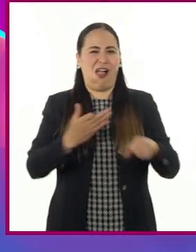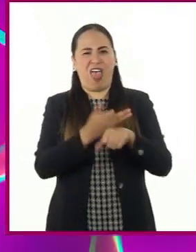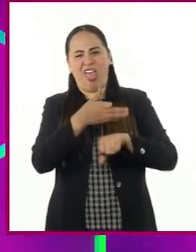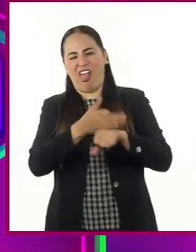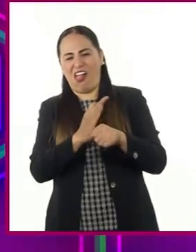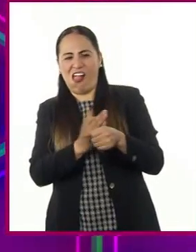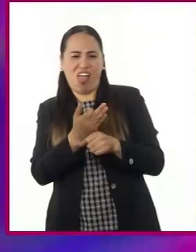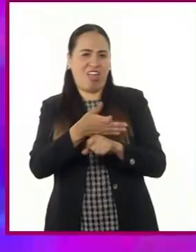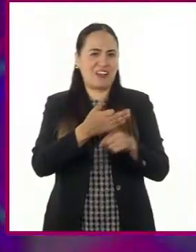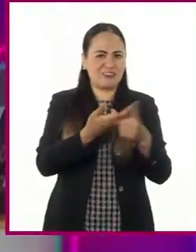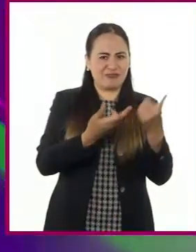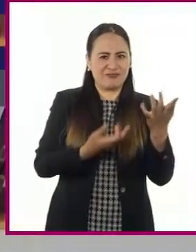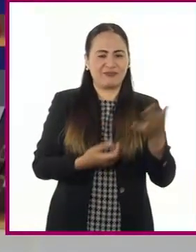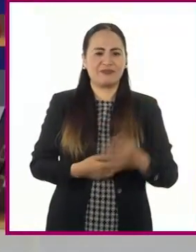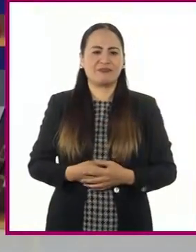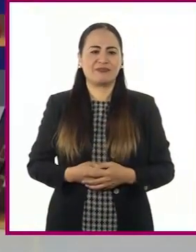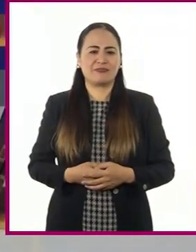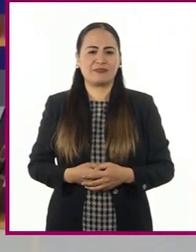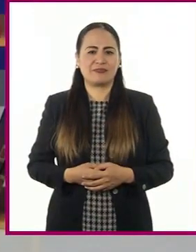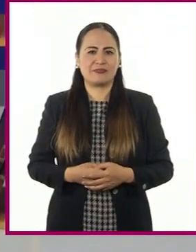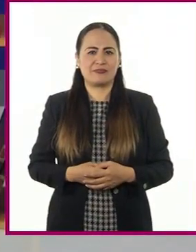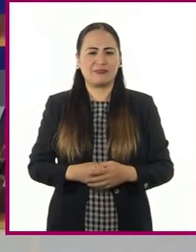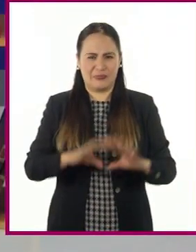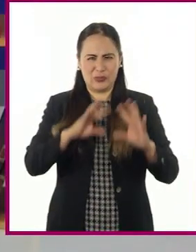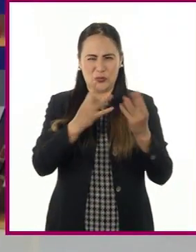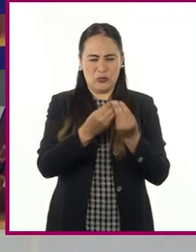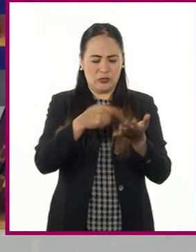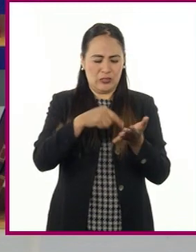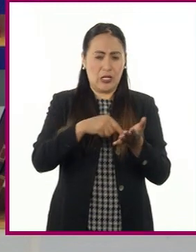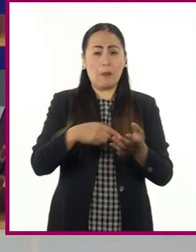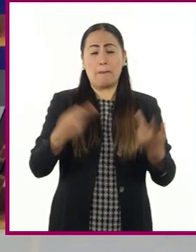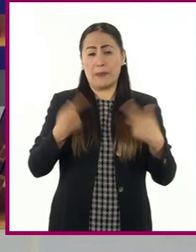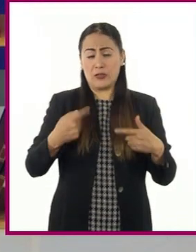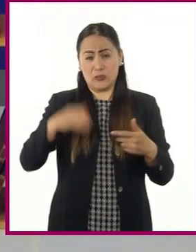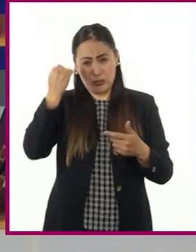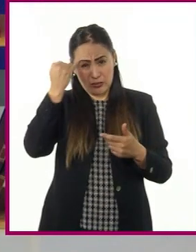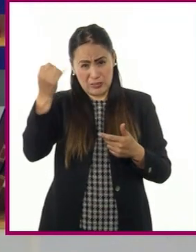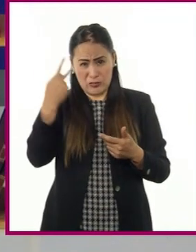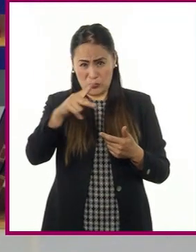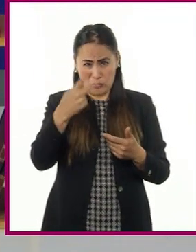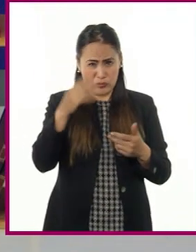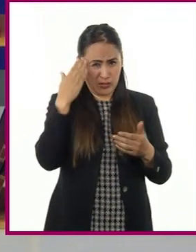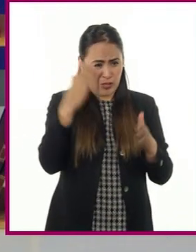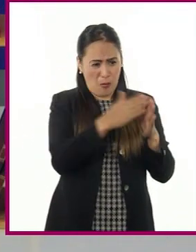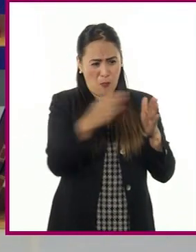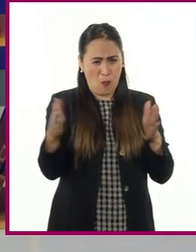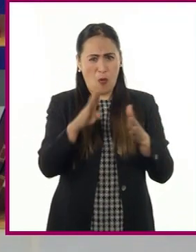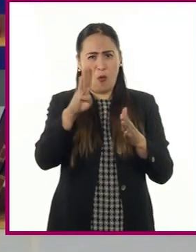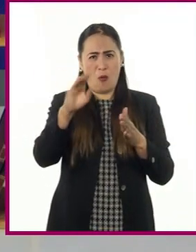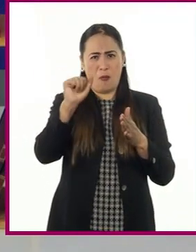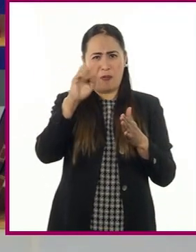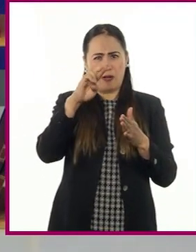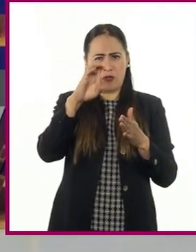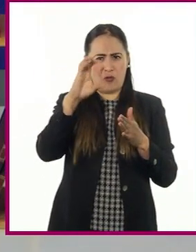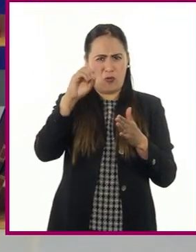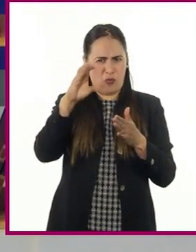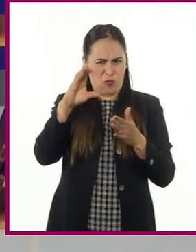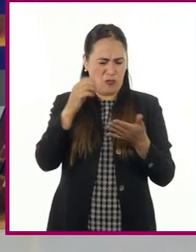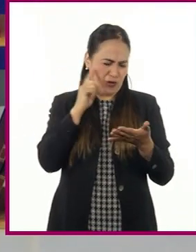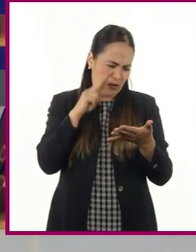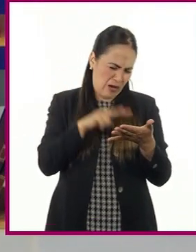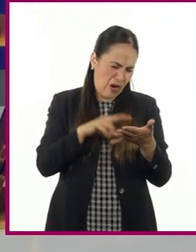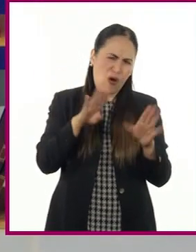satíricas. Los escritores barrocos ponían mucha atención a la forma de los poemas, a